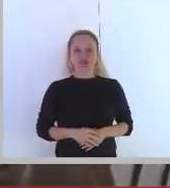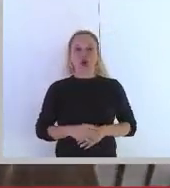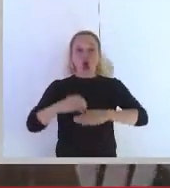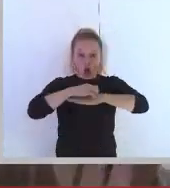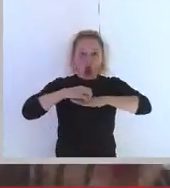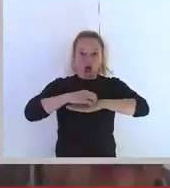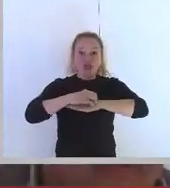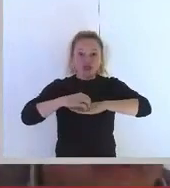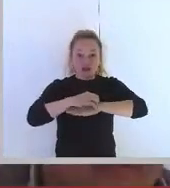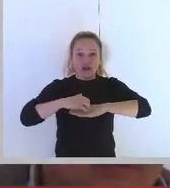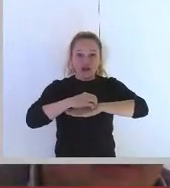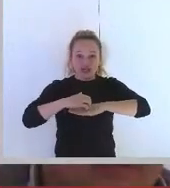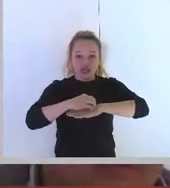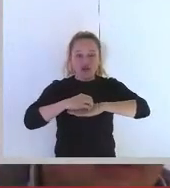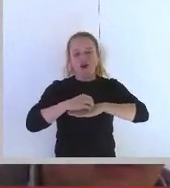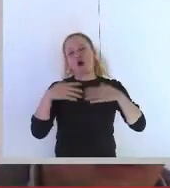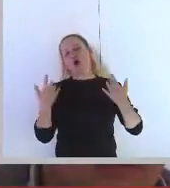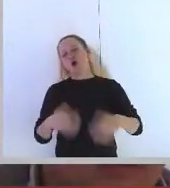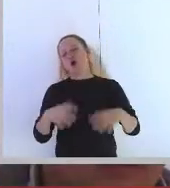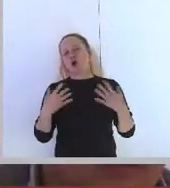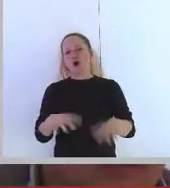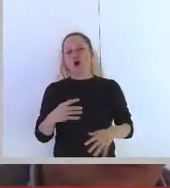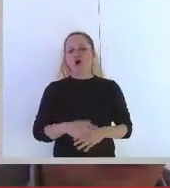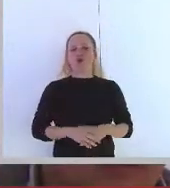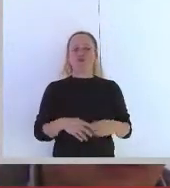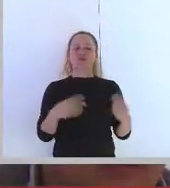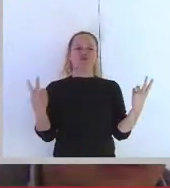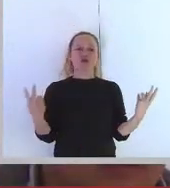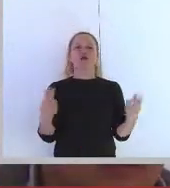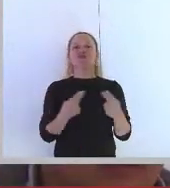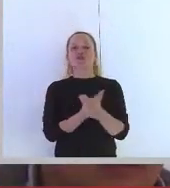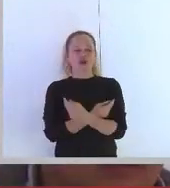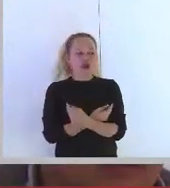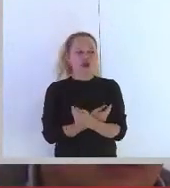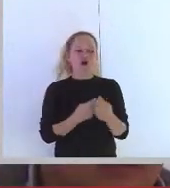Tolima, la tierra grande, el Huila,